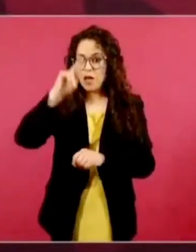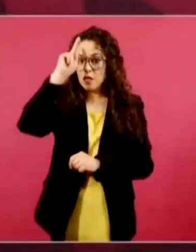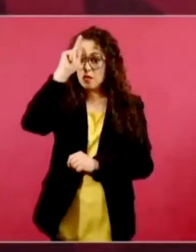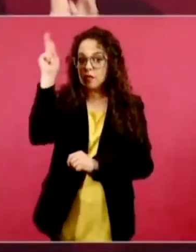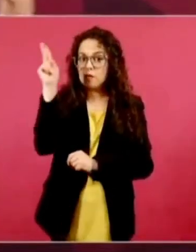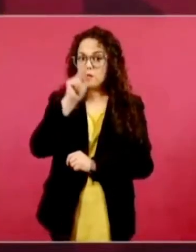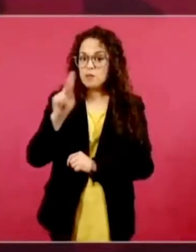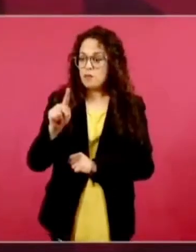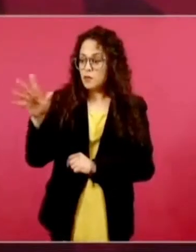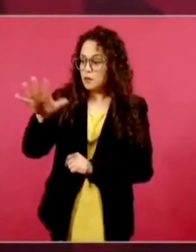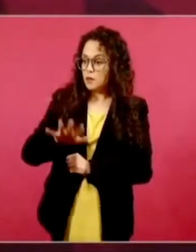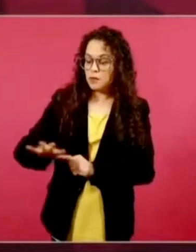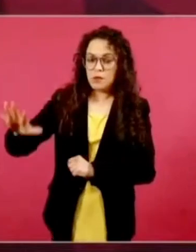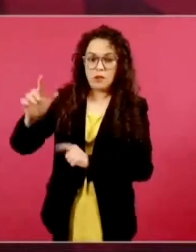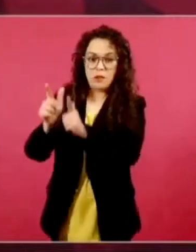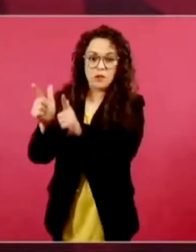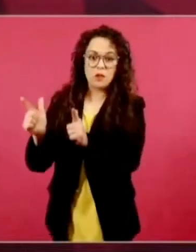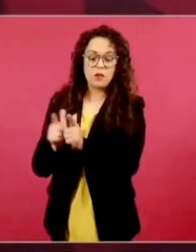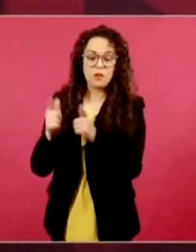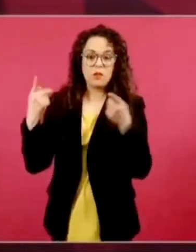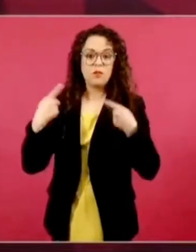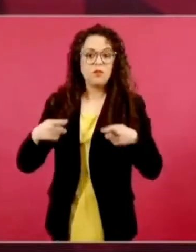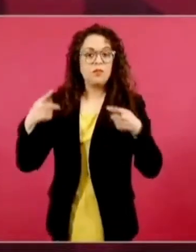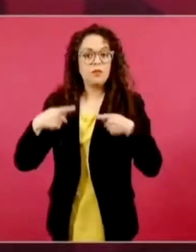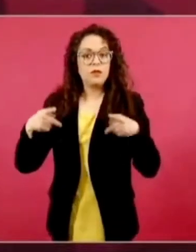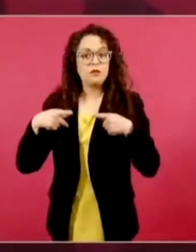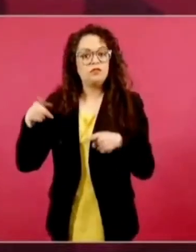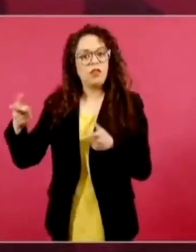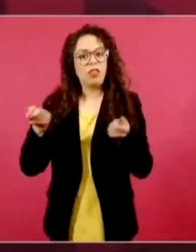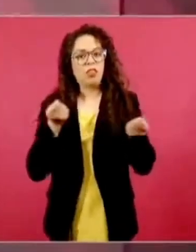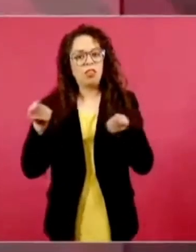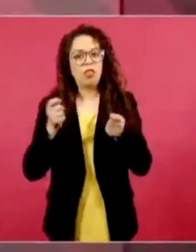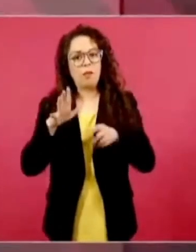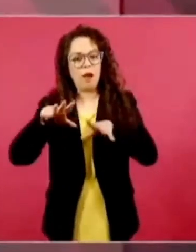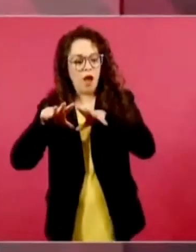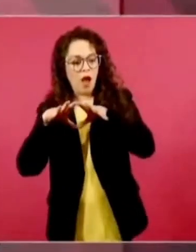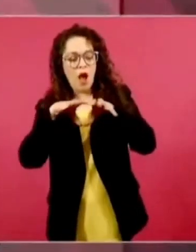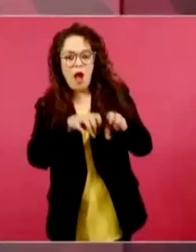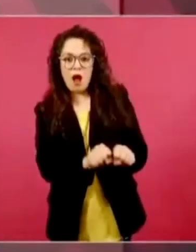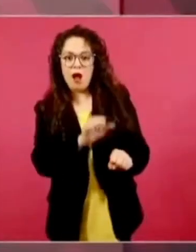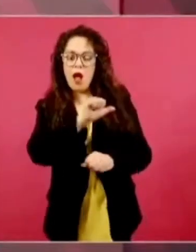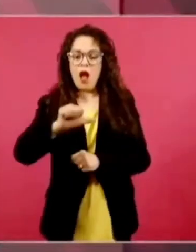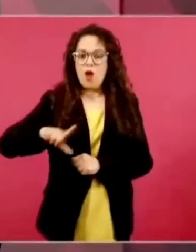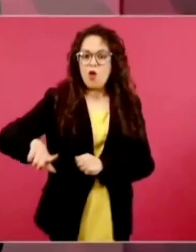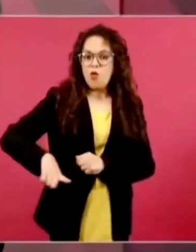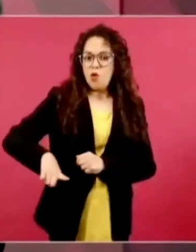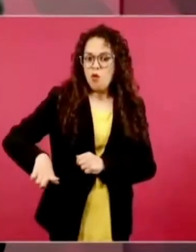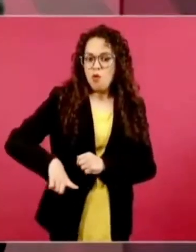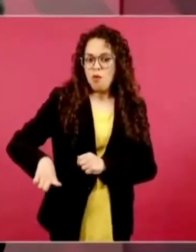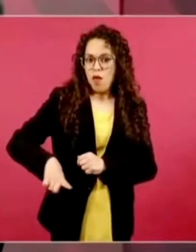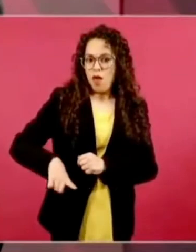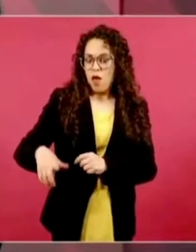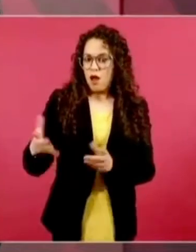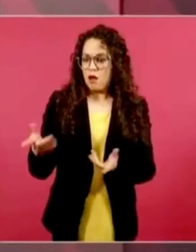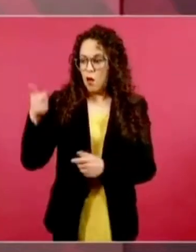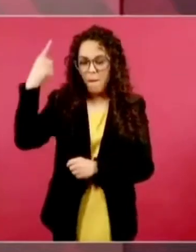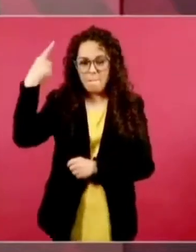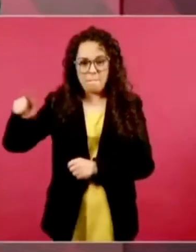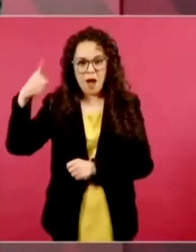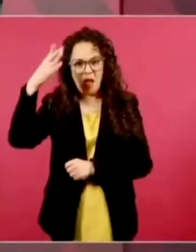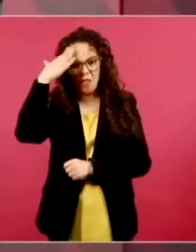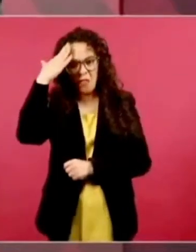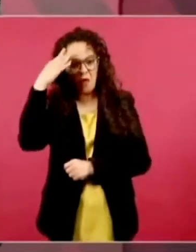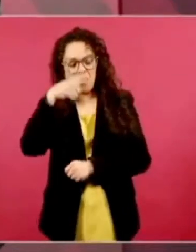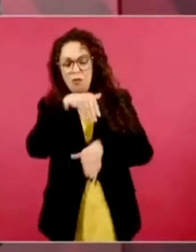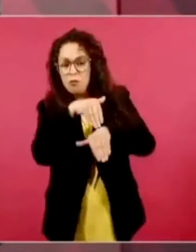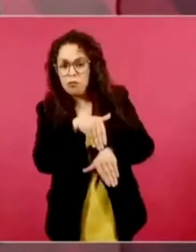El gobierno estaba secuestrado y, como decía Tolstoy, un gobierno que no procura la